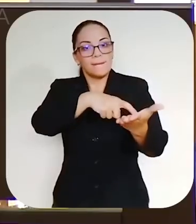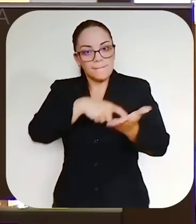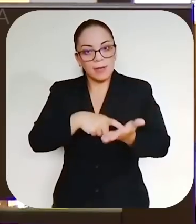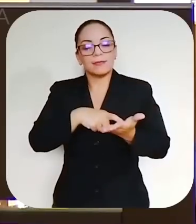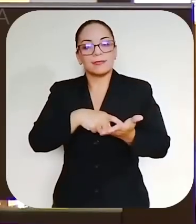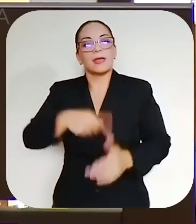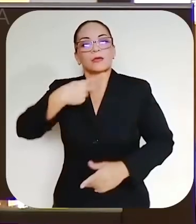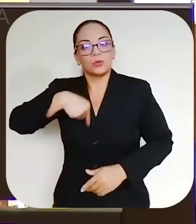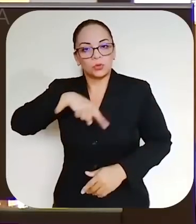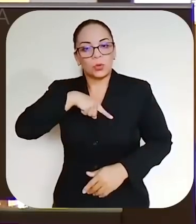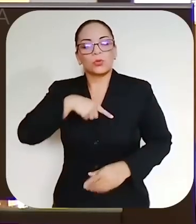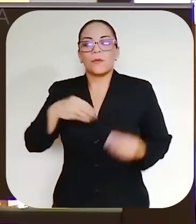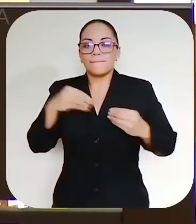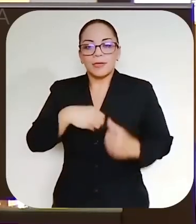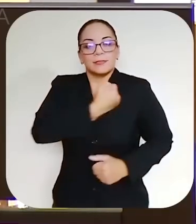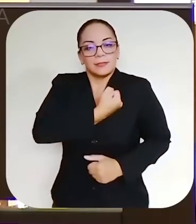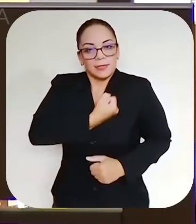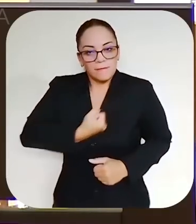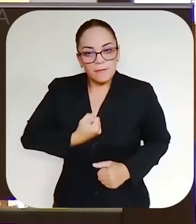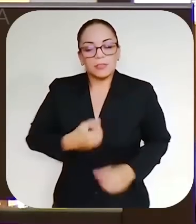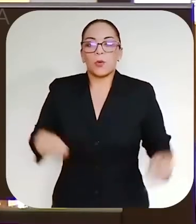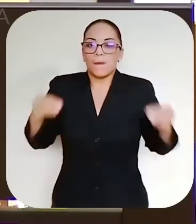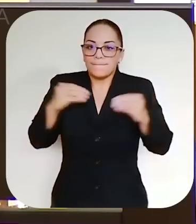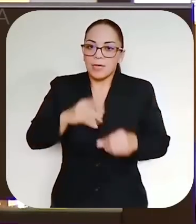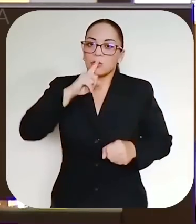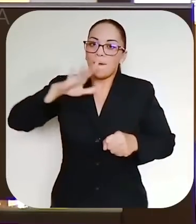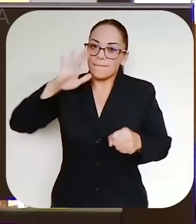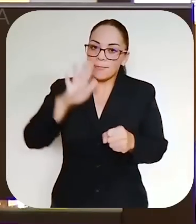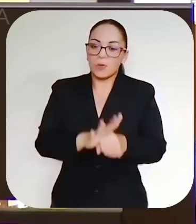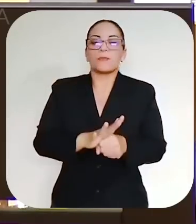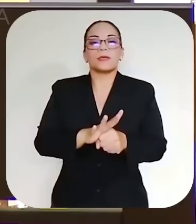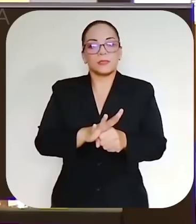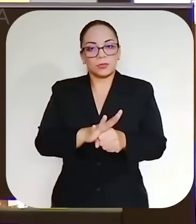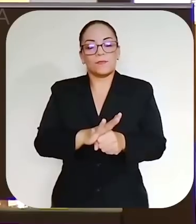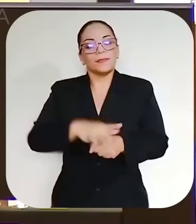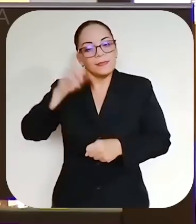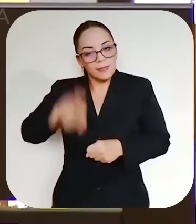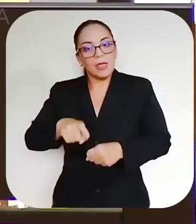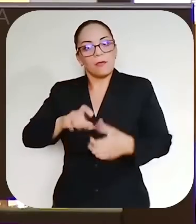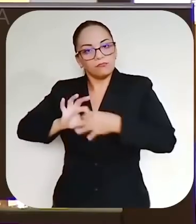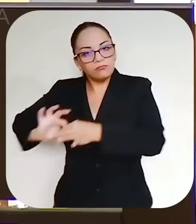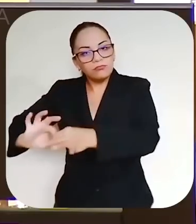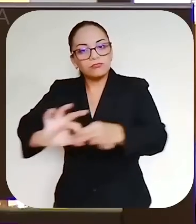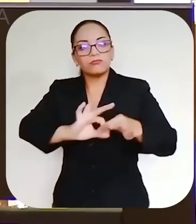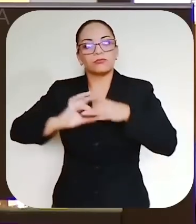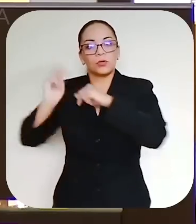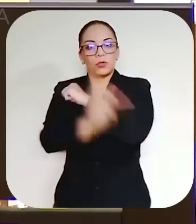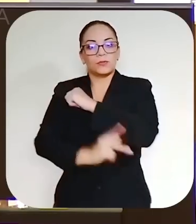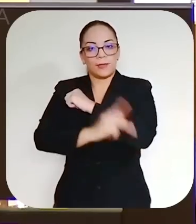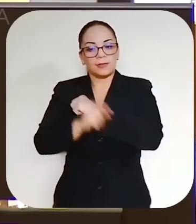y demanda mayor sacrificio mayor compromiso y unidad